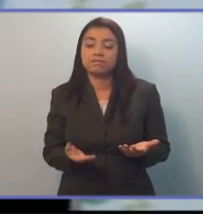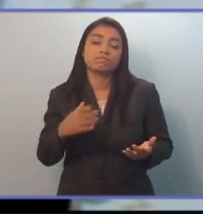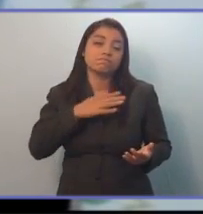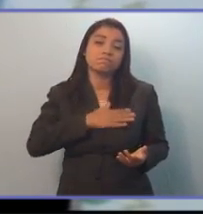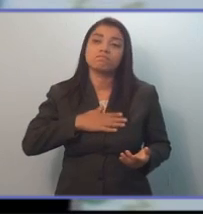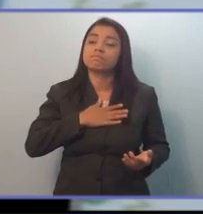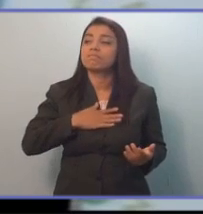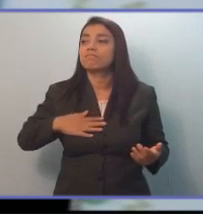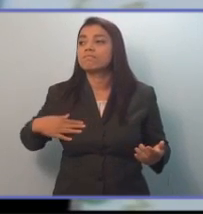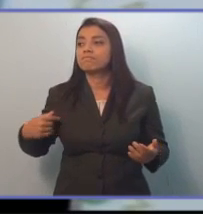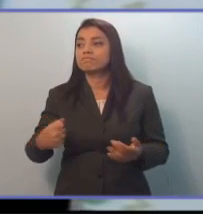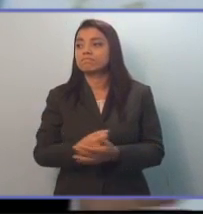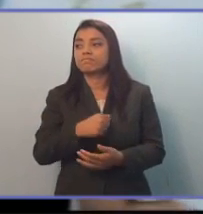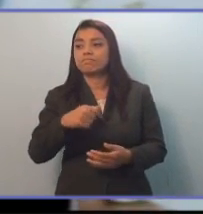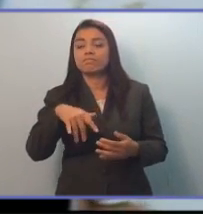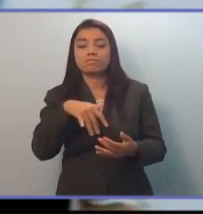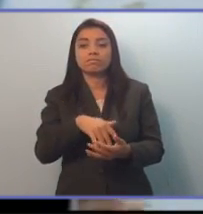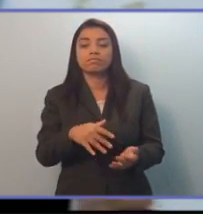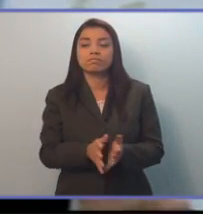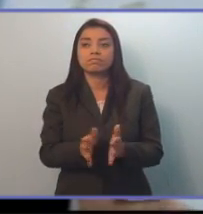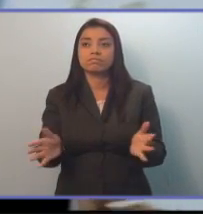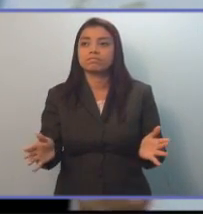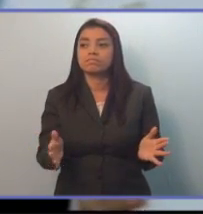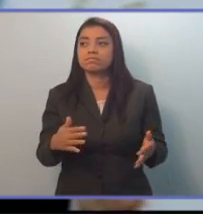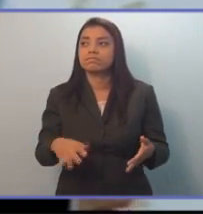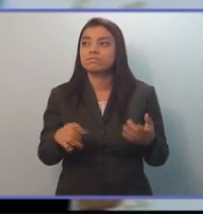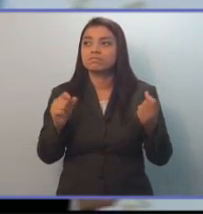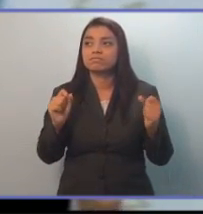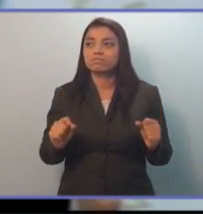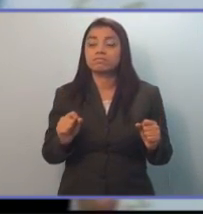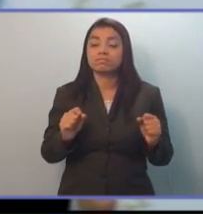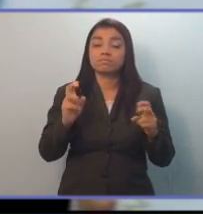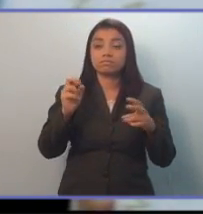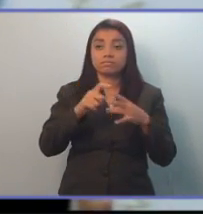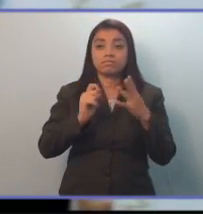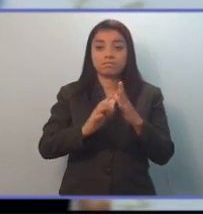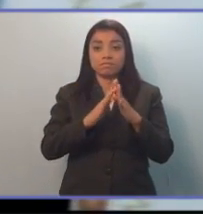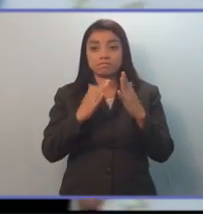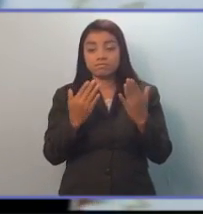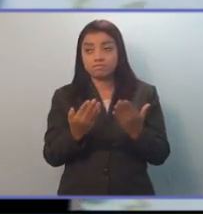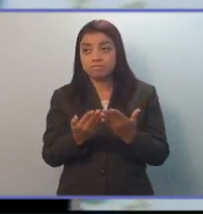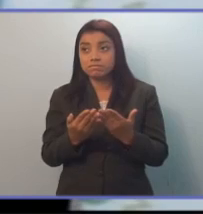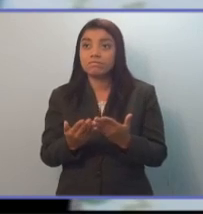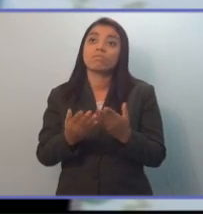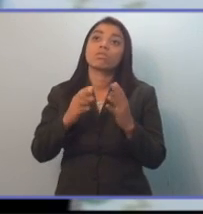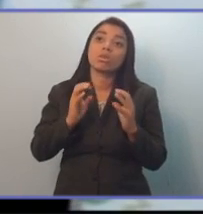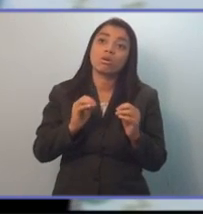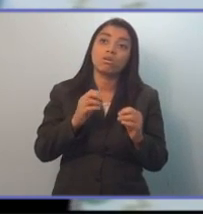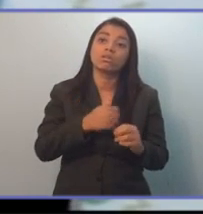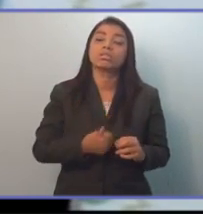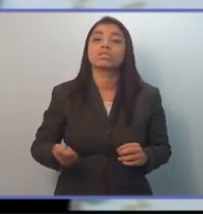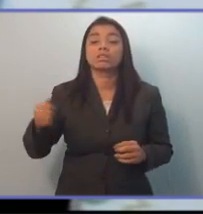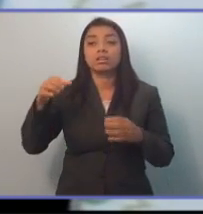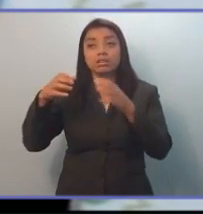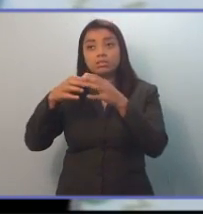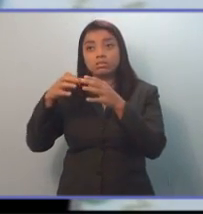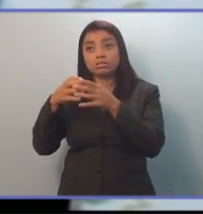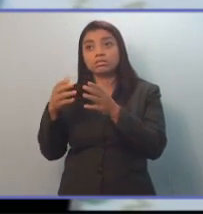desgraciadamente, la ciudadanía no puede conocer todas las resoluciones de la Sala de lo Constitucional o de la Corte en pleno. O